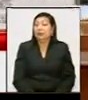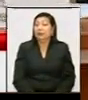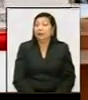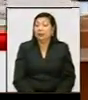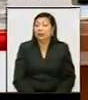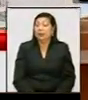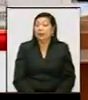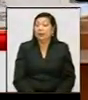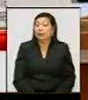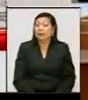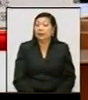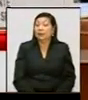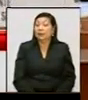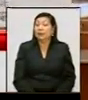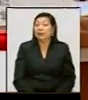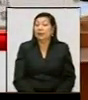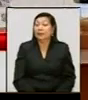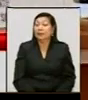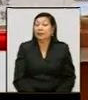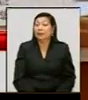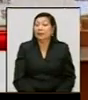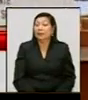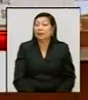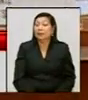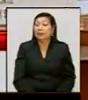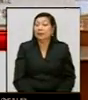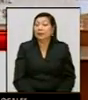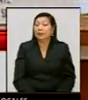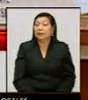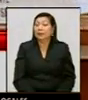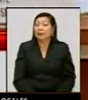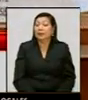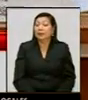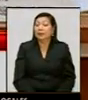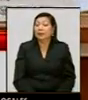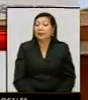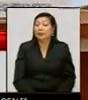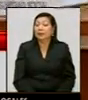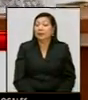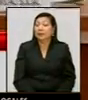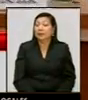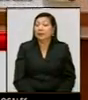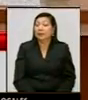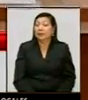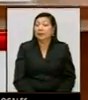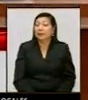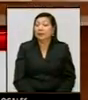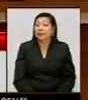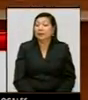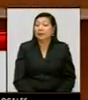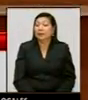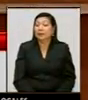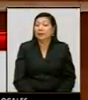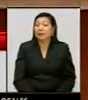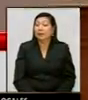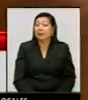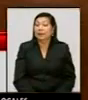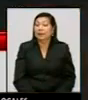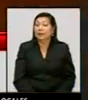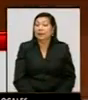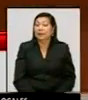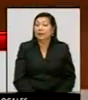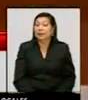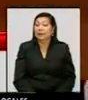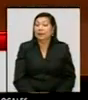inicio la exposición, dando la bienvenida a la congresista Milagro Salazar, asimismo al congresista